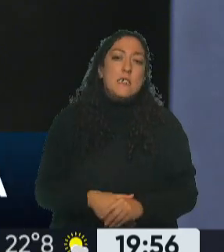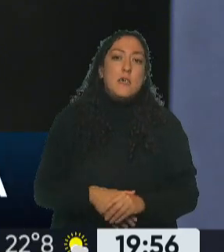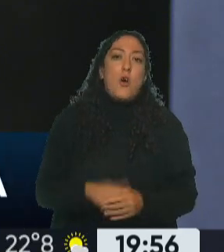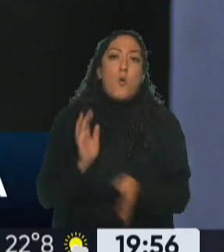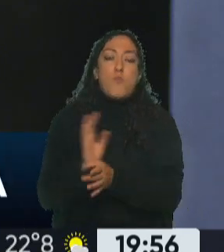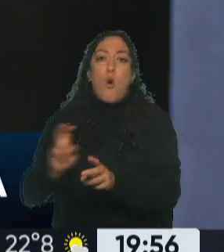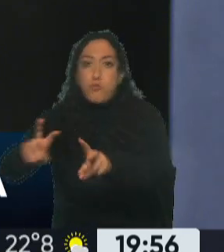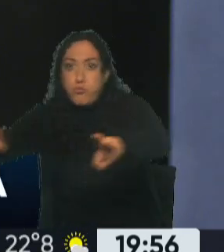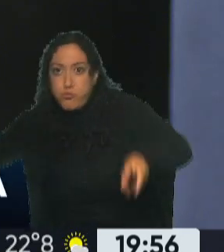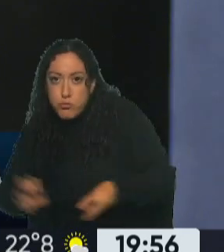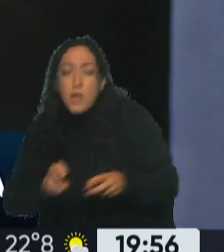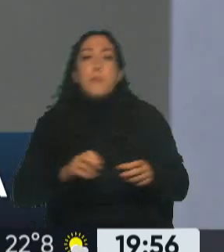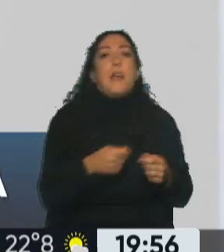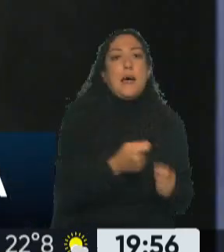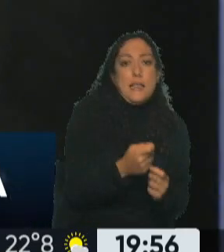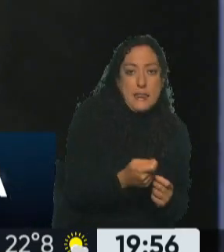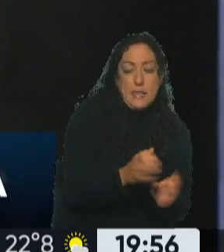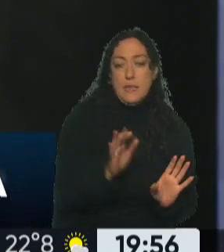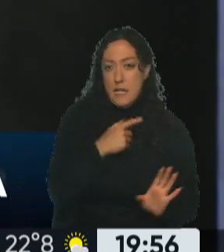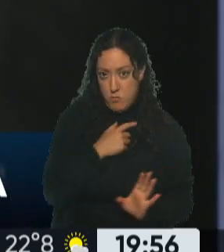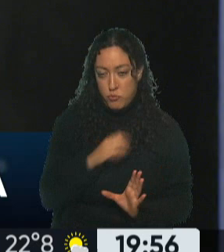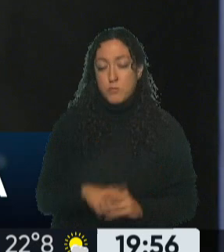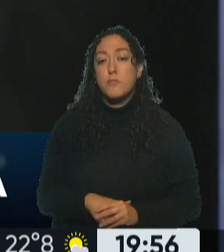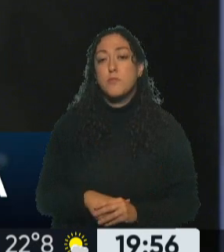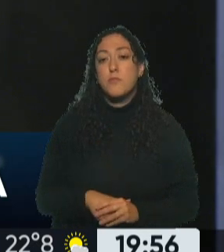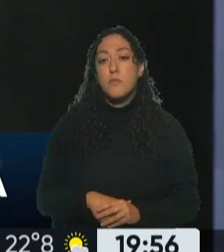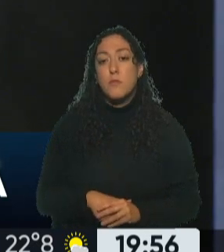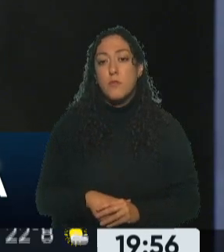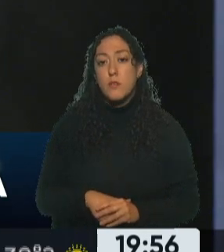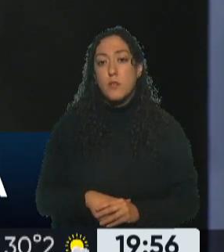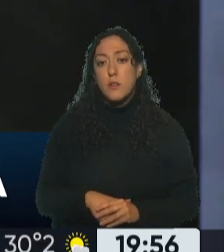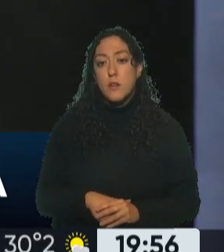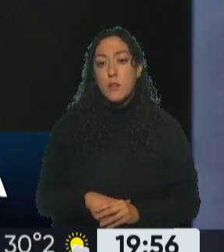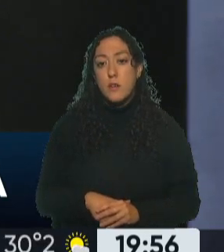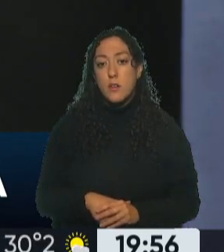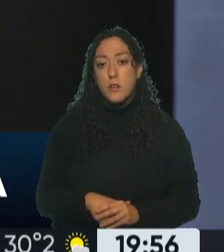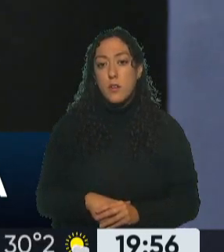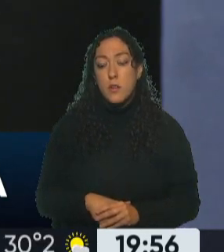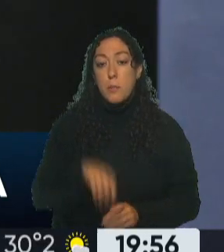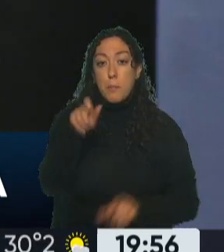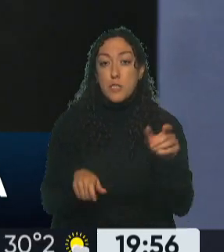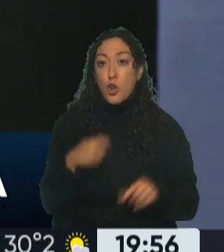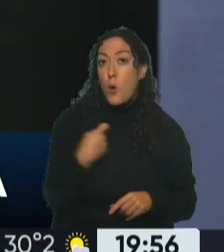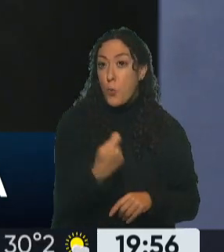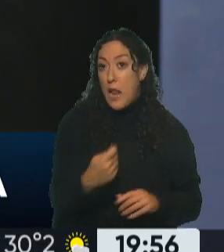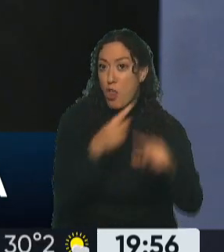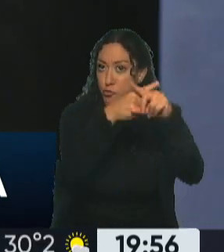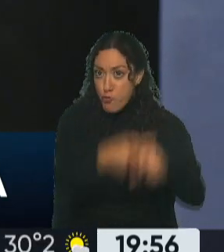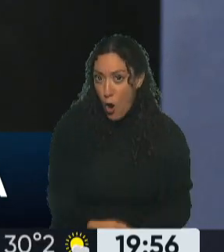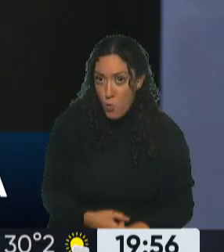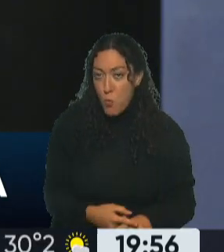de incluir ese tema. La fórmula que hoy tienen los jubilados en la